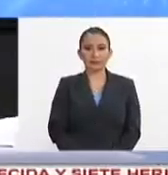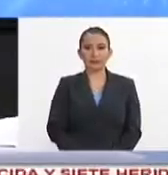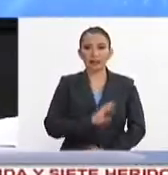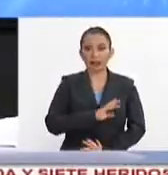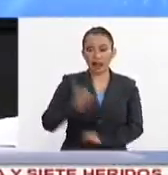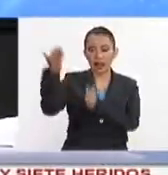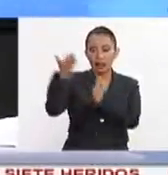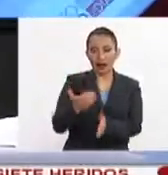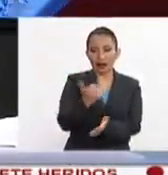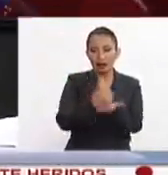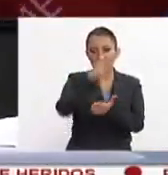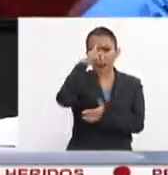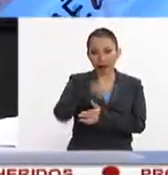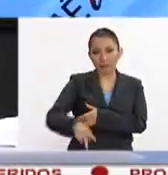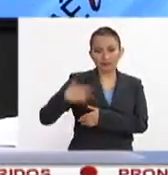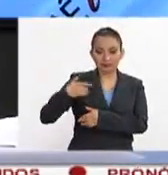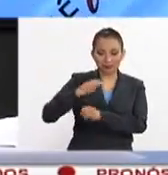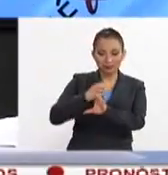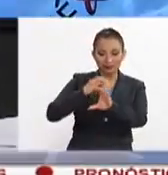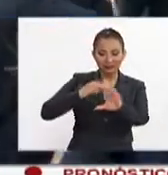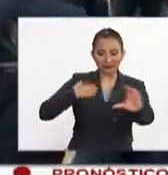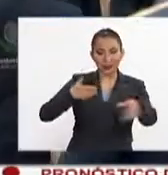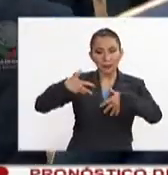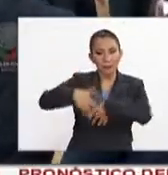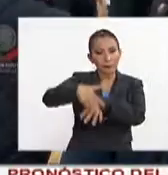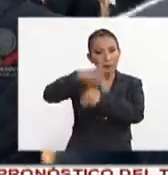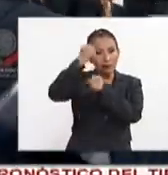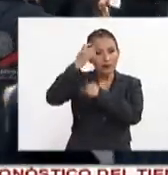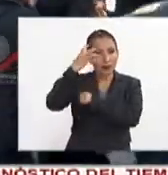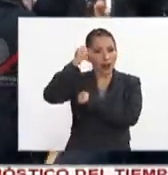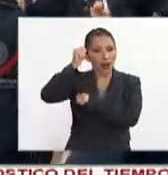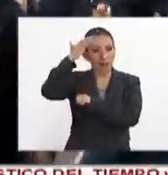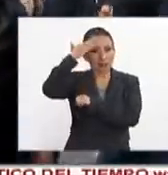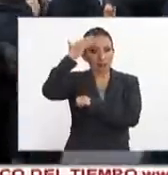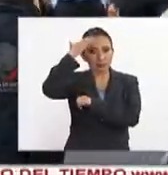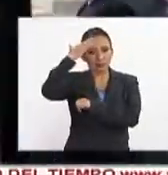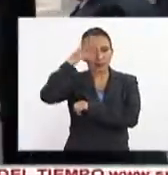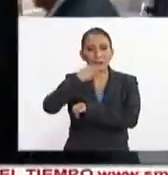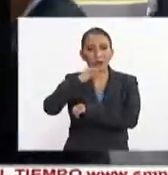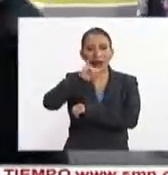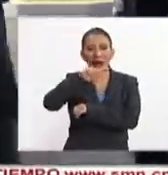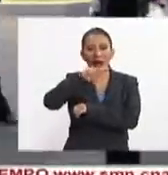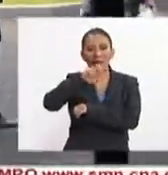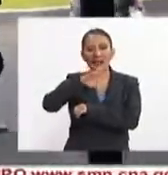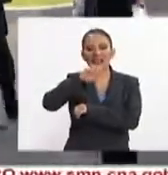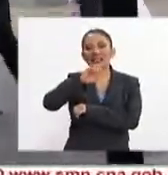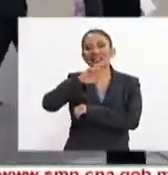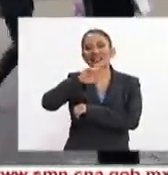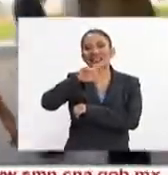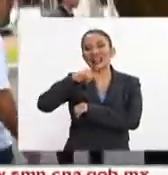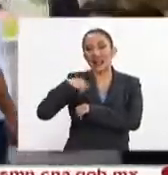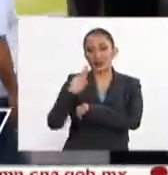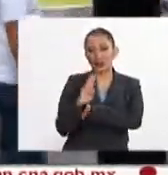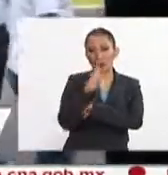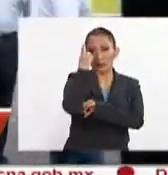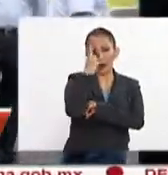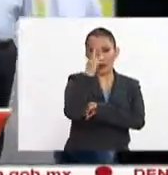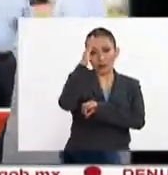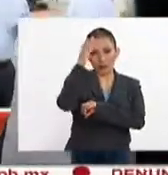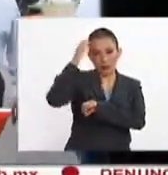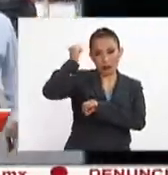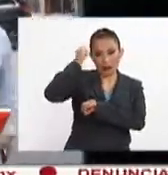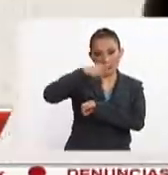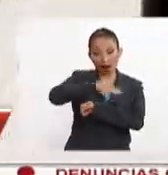Llegó a la Ciudad de México la caravana denominada Marcha por Morelos, encabezada por el activista Javier Sicilia y autoridades de la Universidad Autónoma de